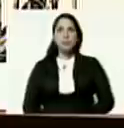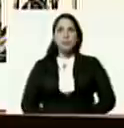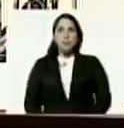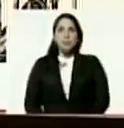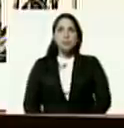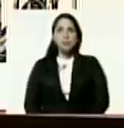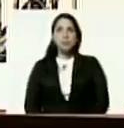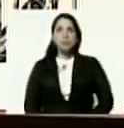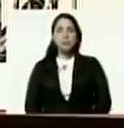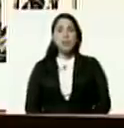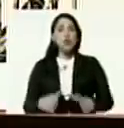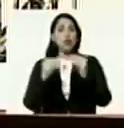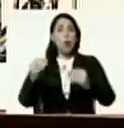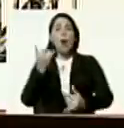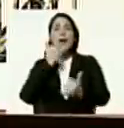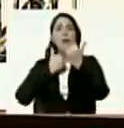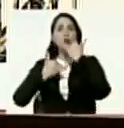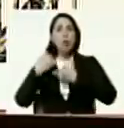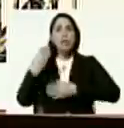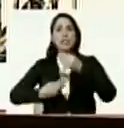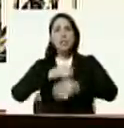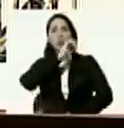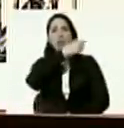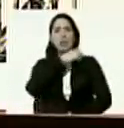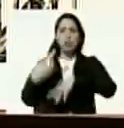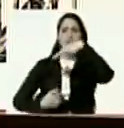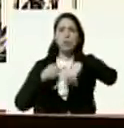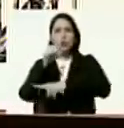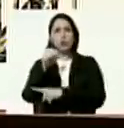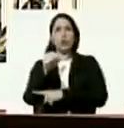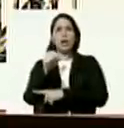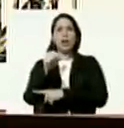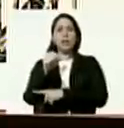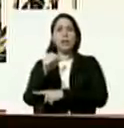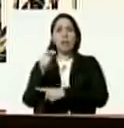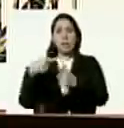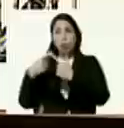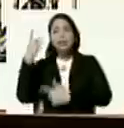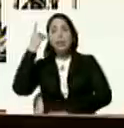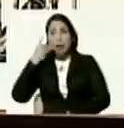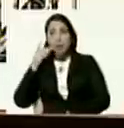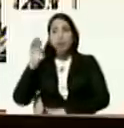y de los errores que cometió la dirección revolucionaria de entonces, Darío,